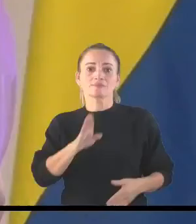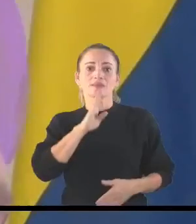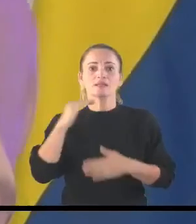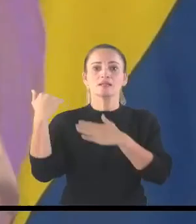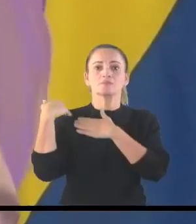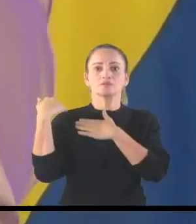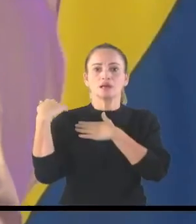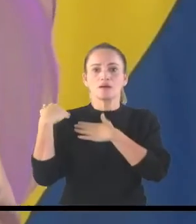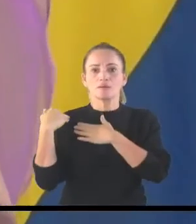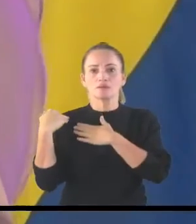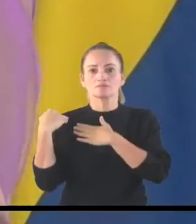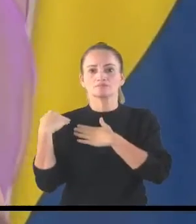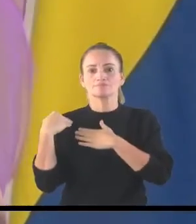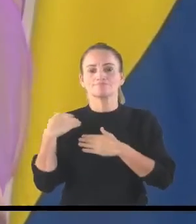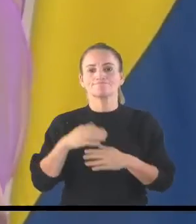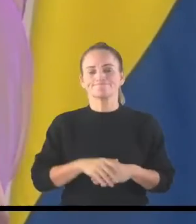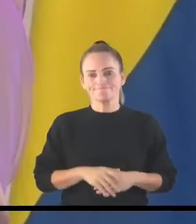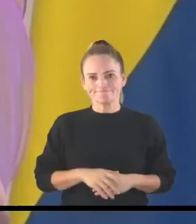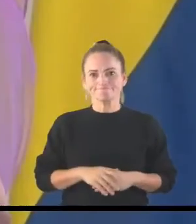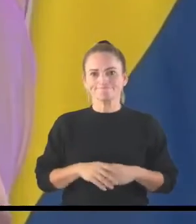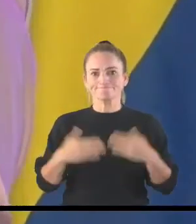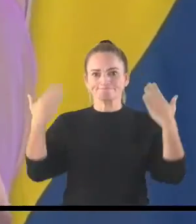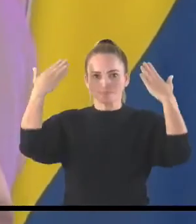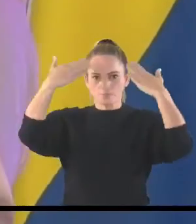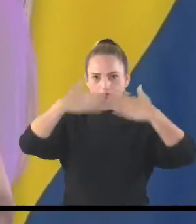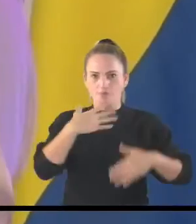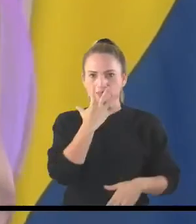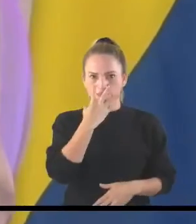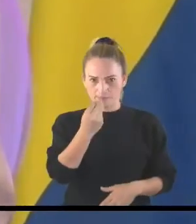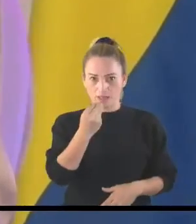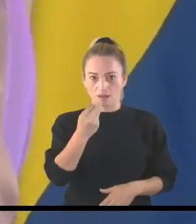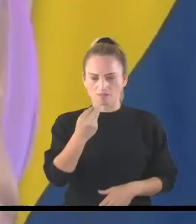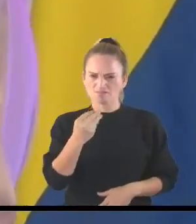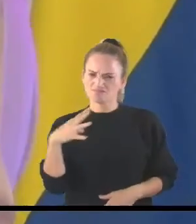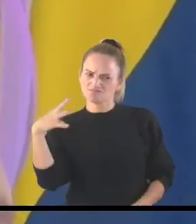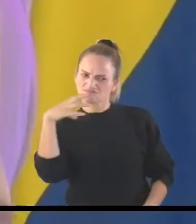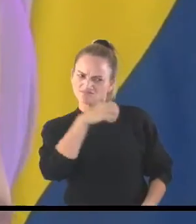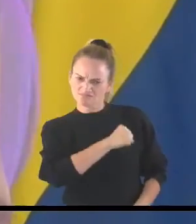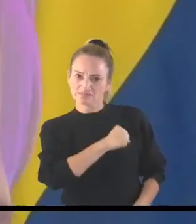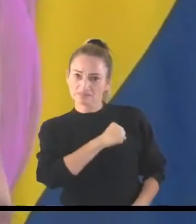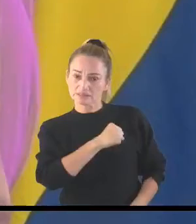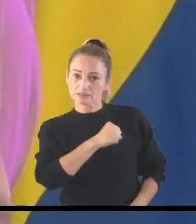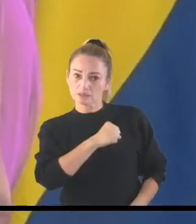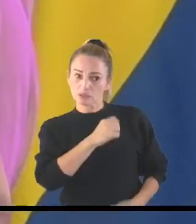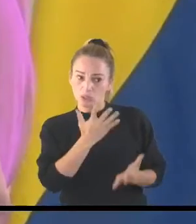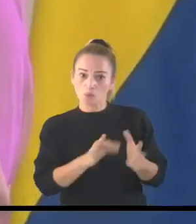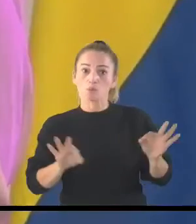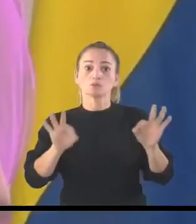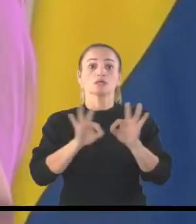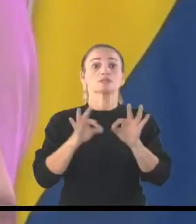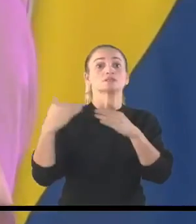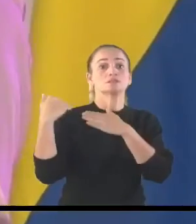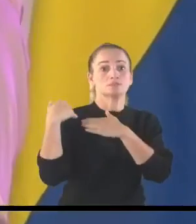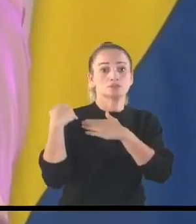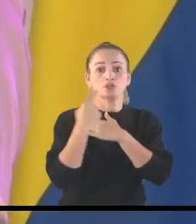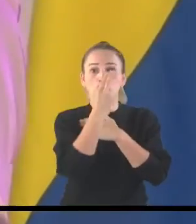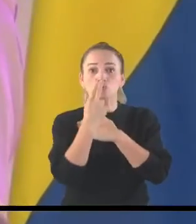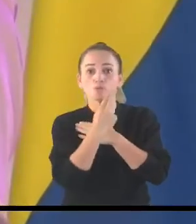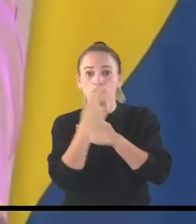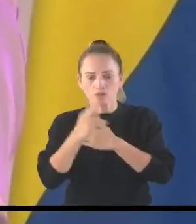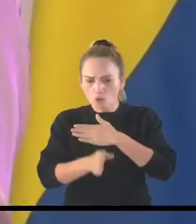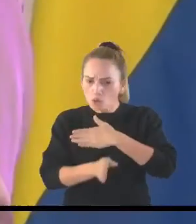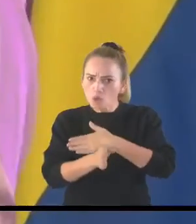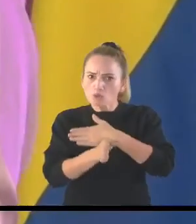de los victimarios. Y eso evidencia el desafío entonces que tenemos de